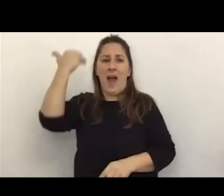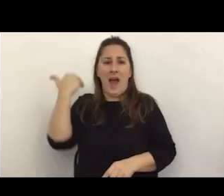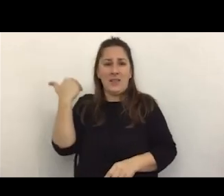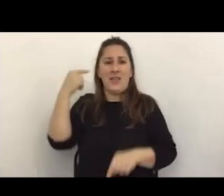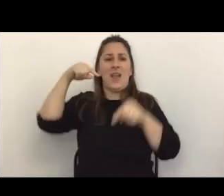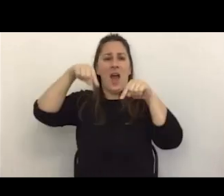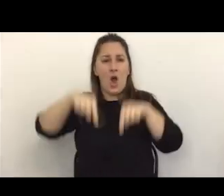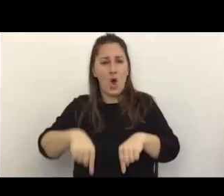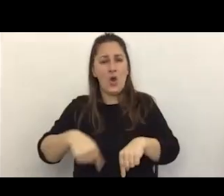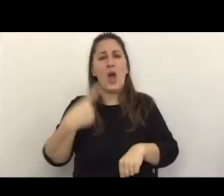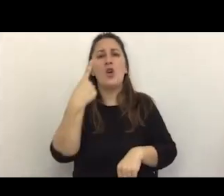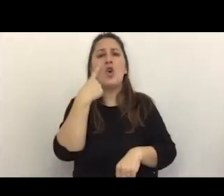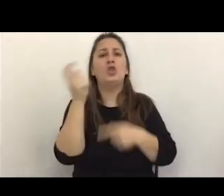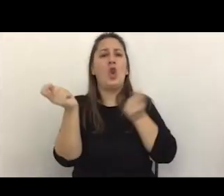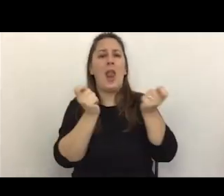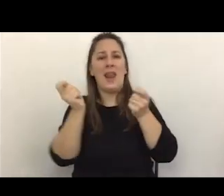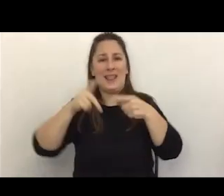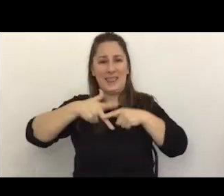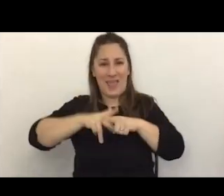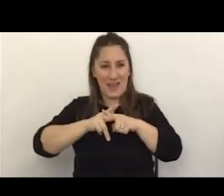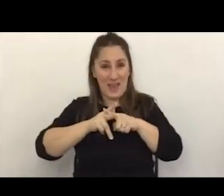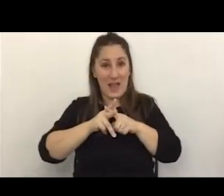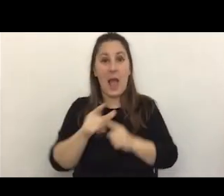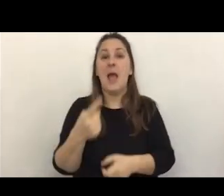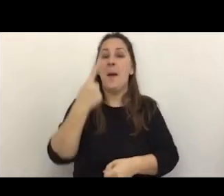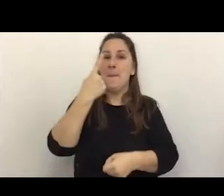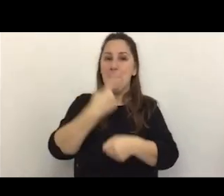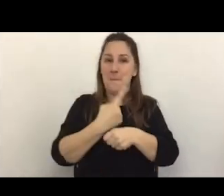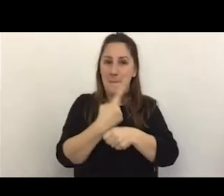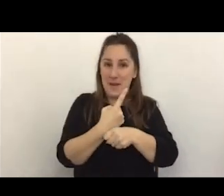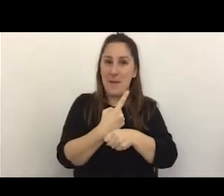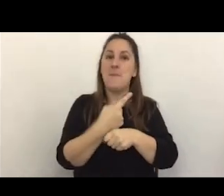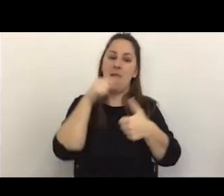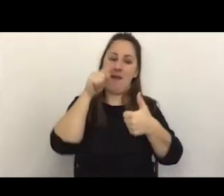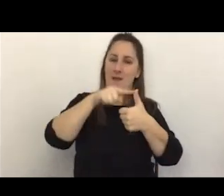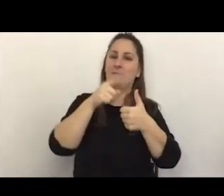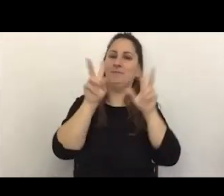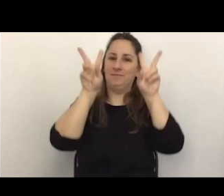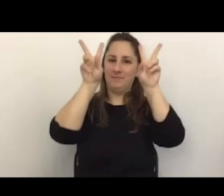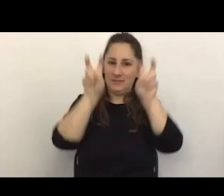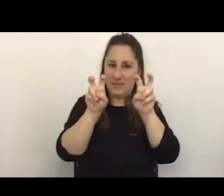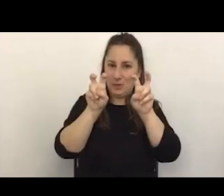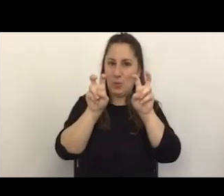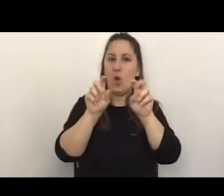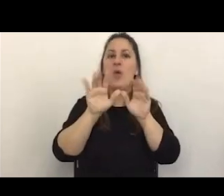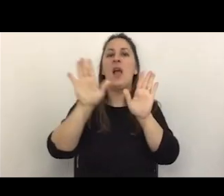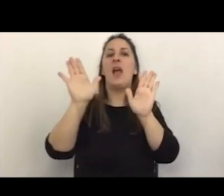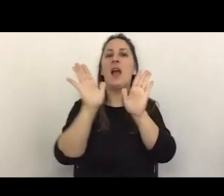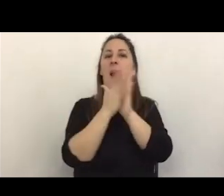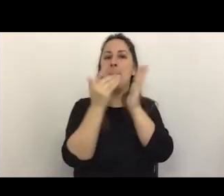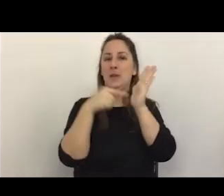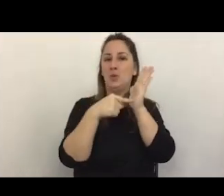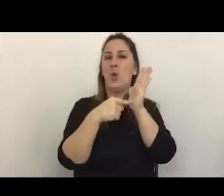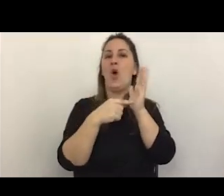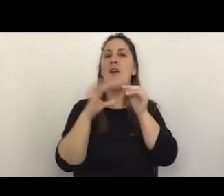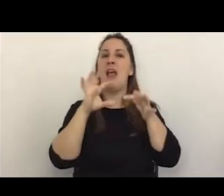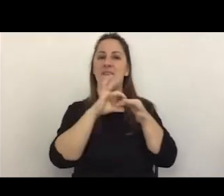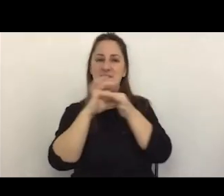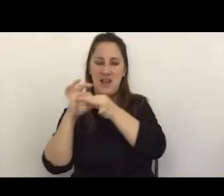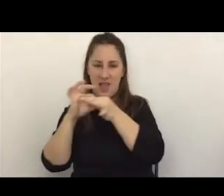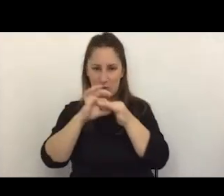regular las técnicas, entonces aparece en la primera parte, que es el título segundo del capítulo de la afiliación. ¿Sí? Muy